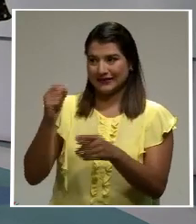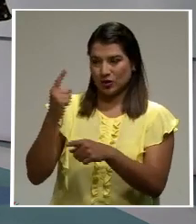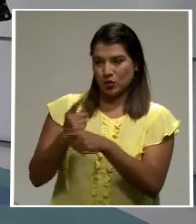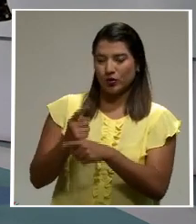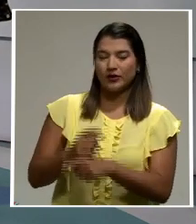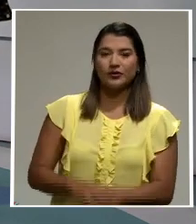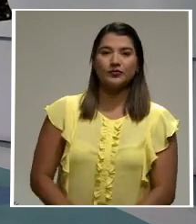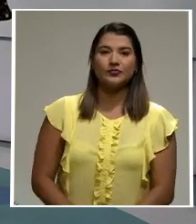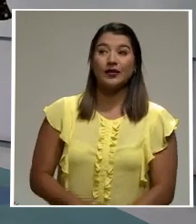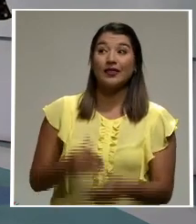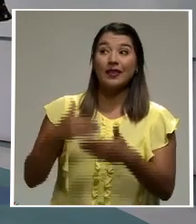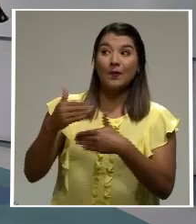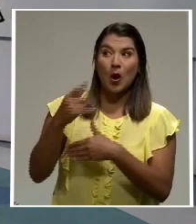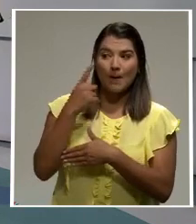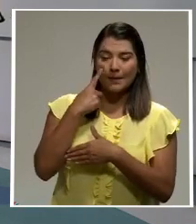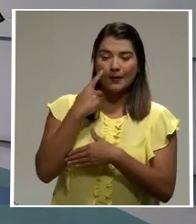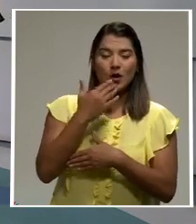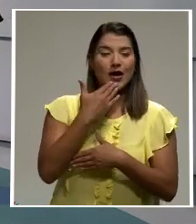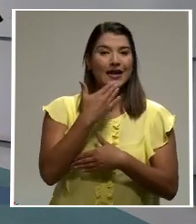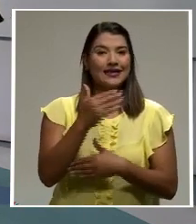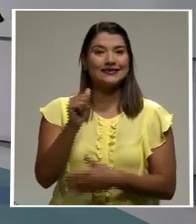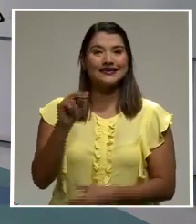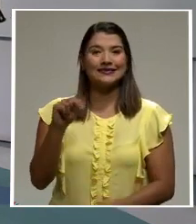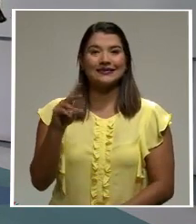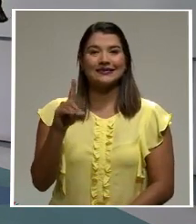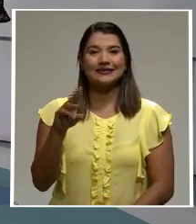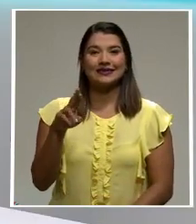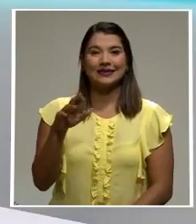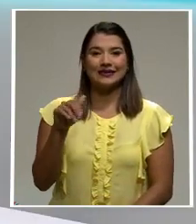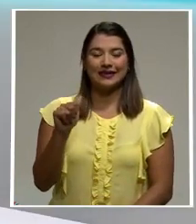Ernesto. Ahora nos vemos. Muchas gracias, Andrea Salazar. Gracias.